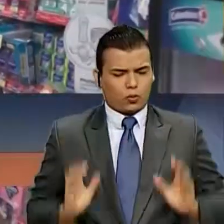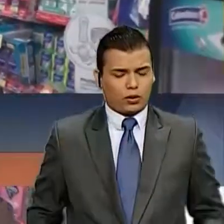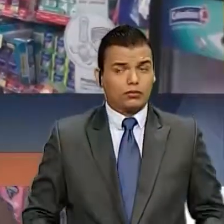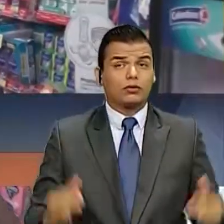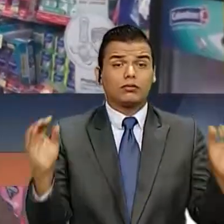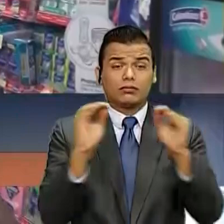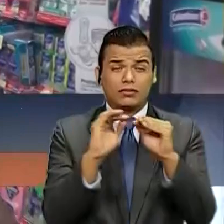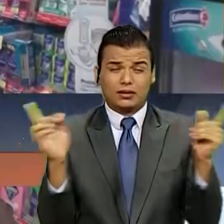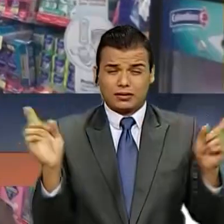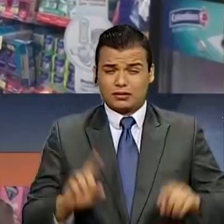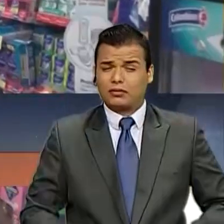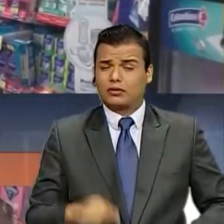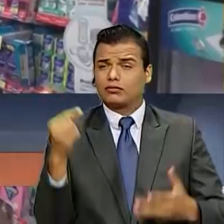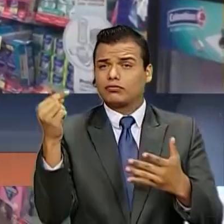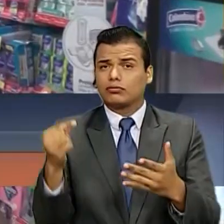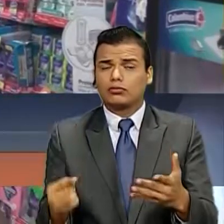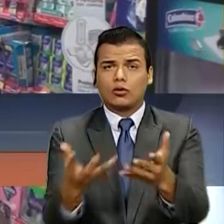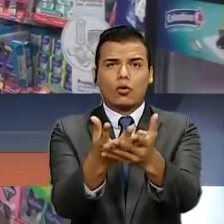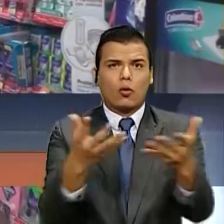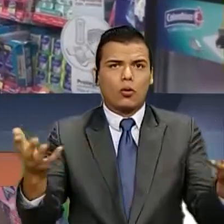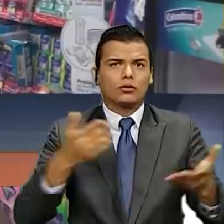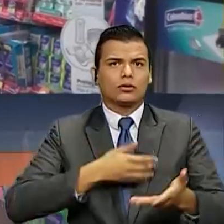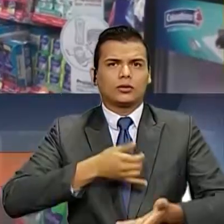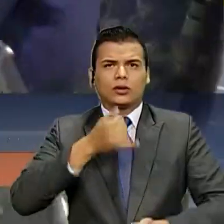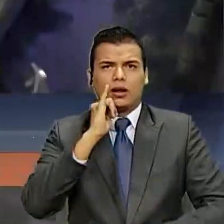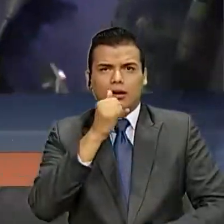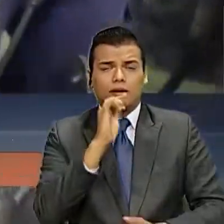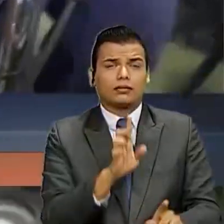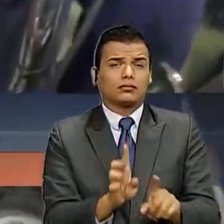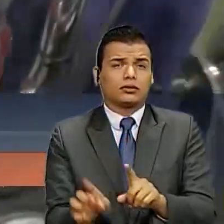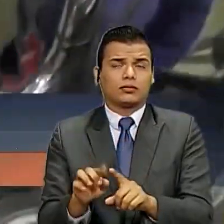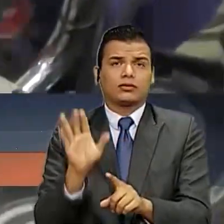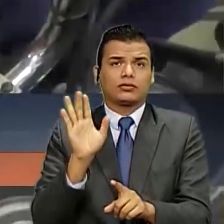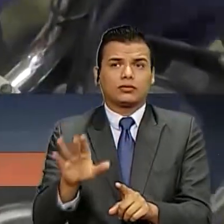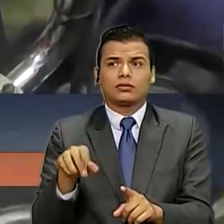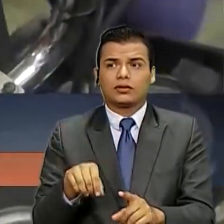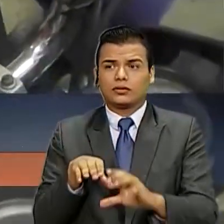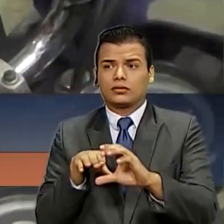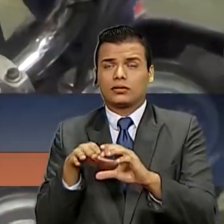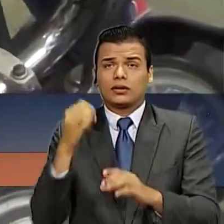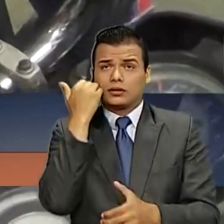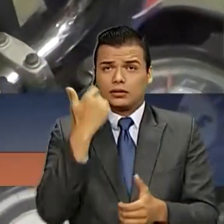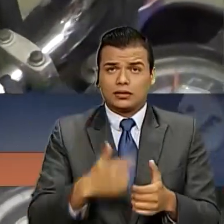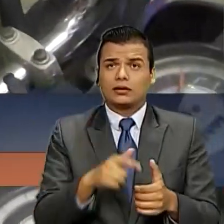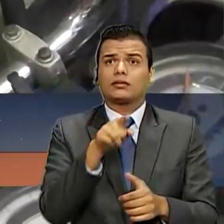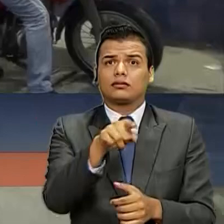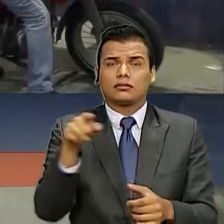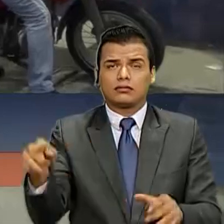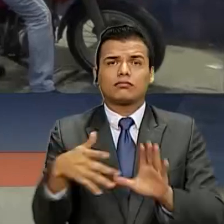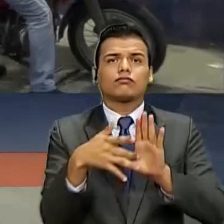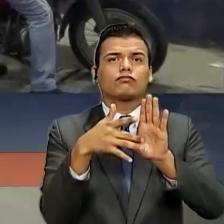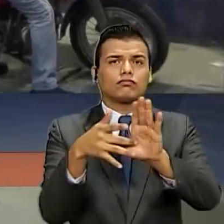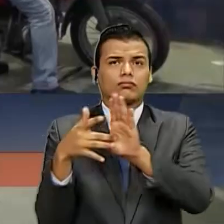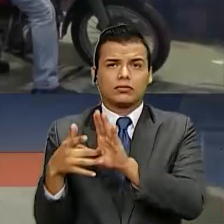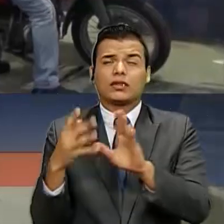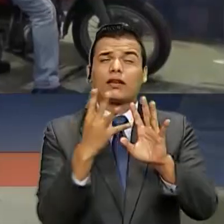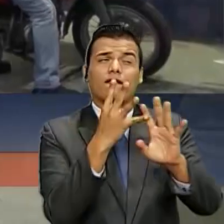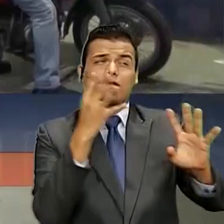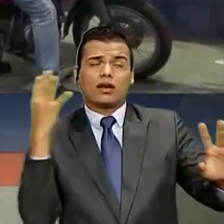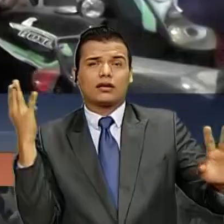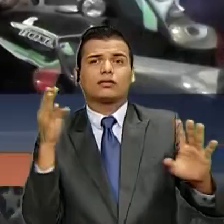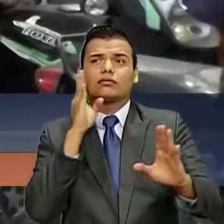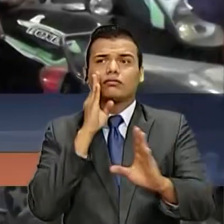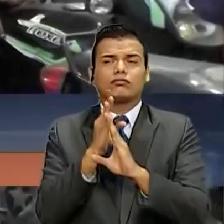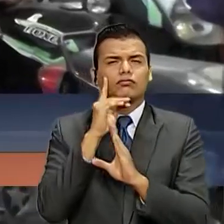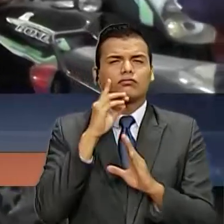algunos productos, bebidas gaseosas. En las estaciones de gasolina se veía la misma escena, largas filas para